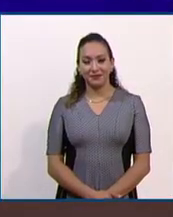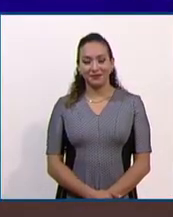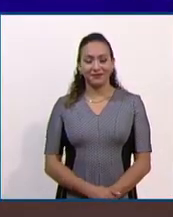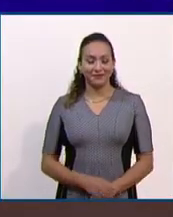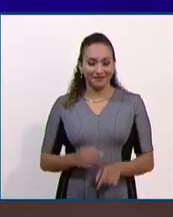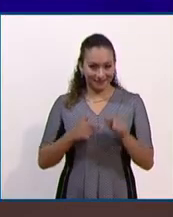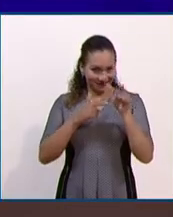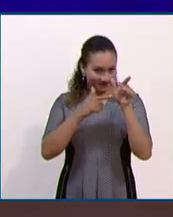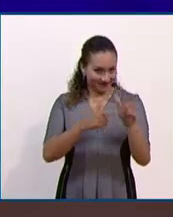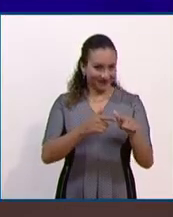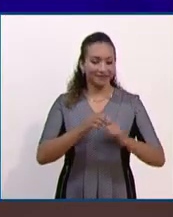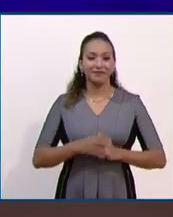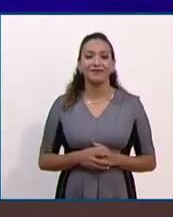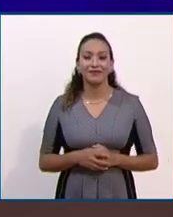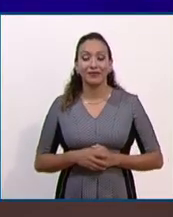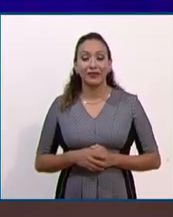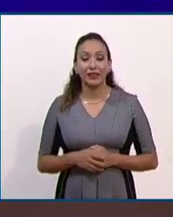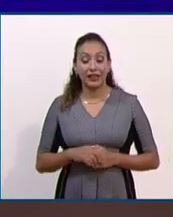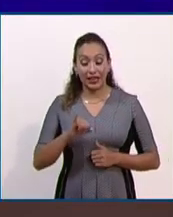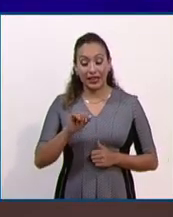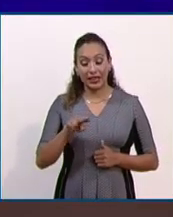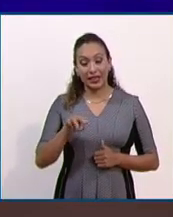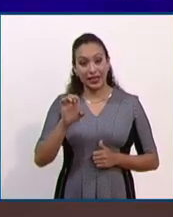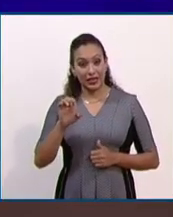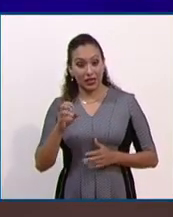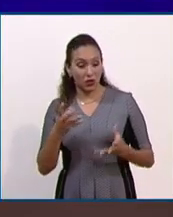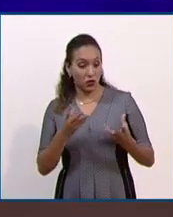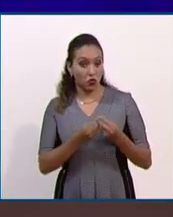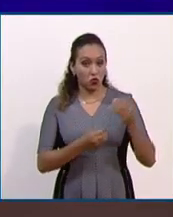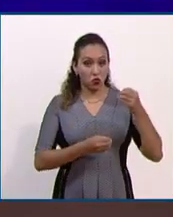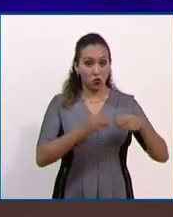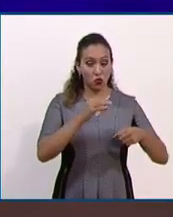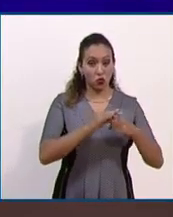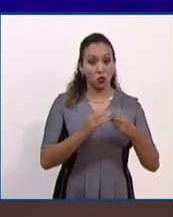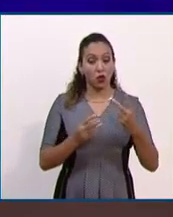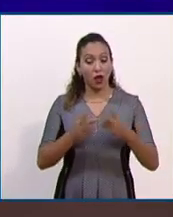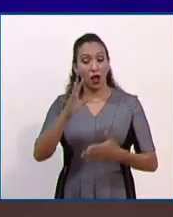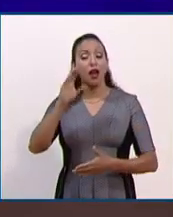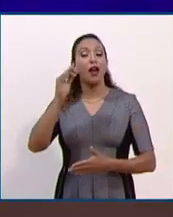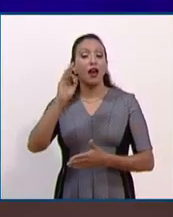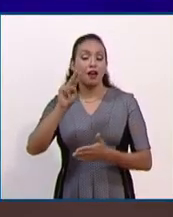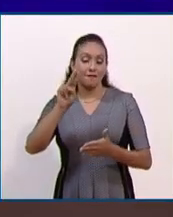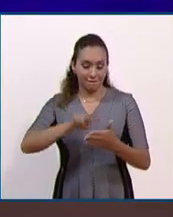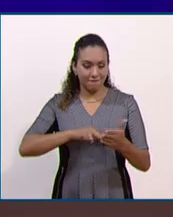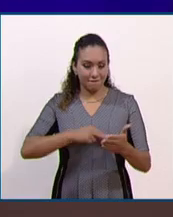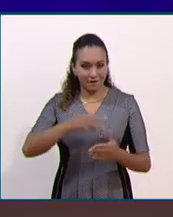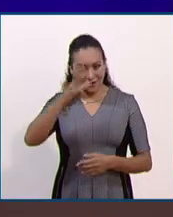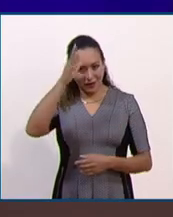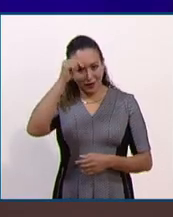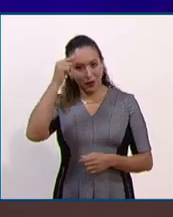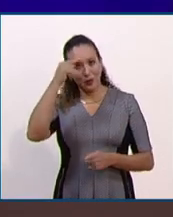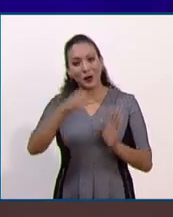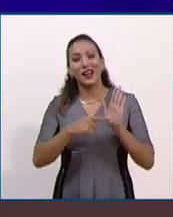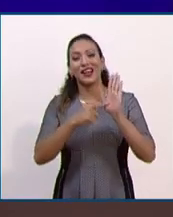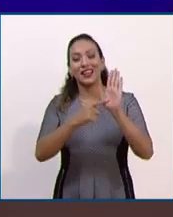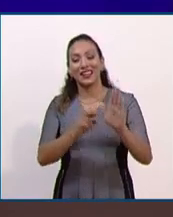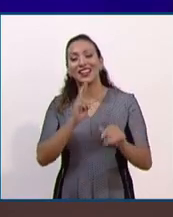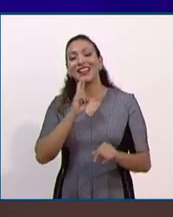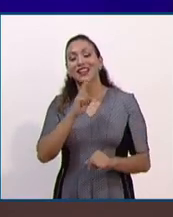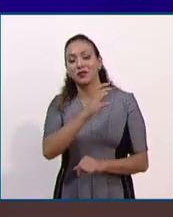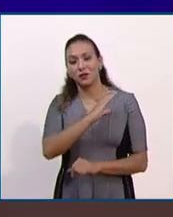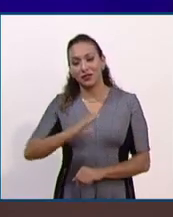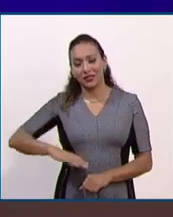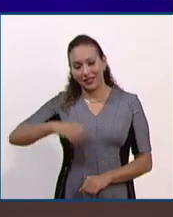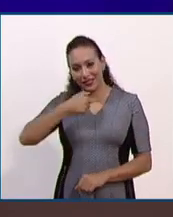Más adelante, el INE y el Tribunal Electoral firman convenio para dar certeza al resultado de la elección